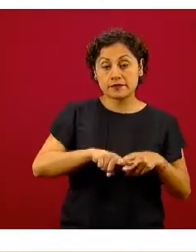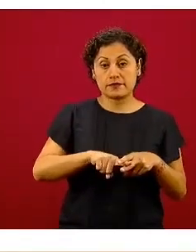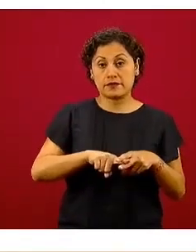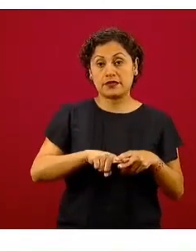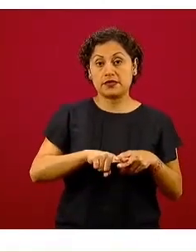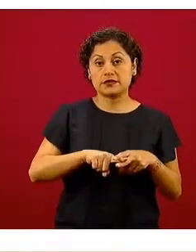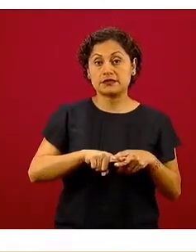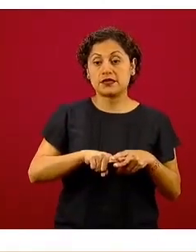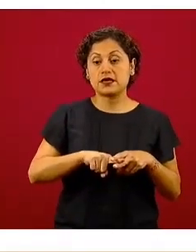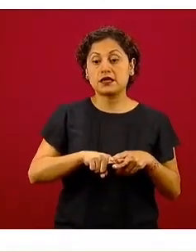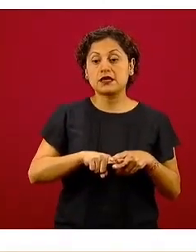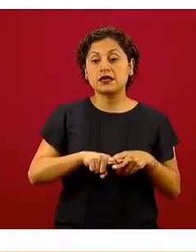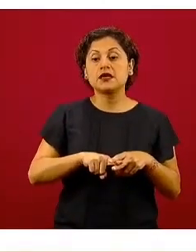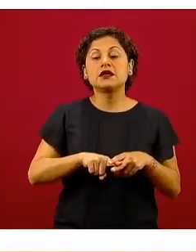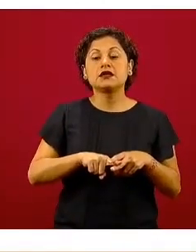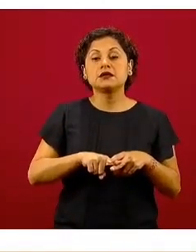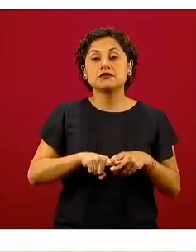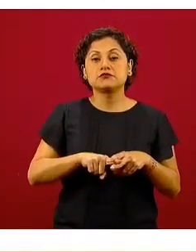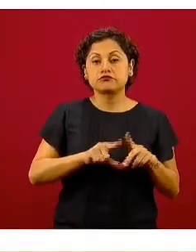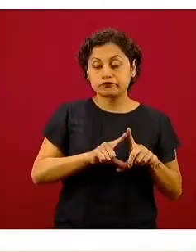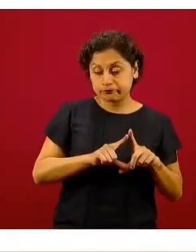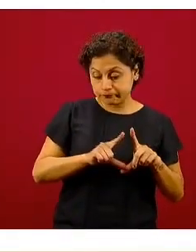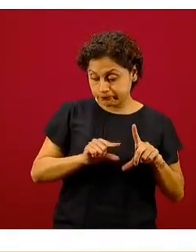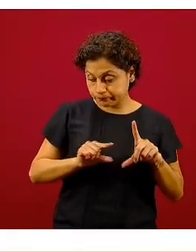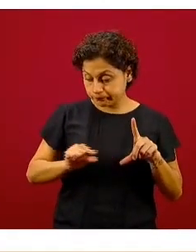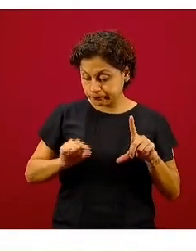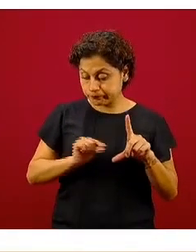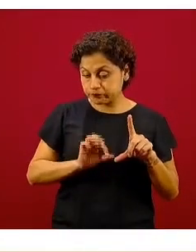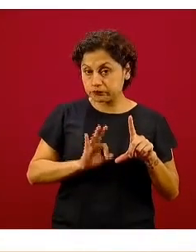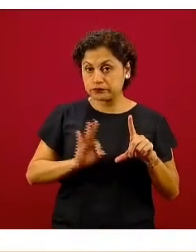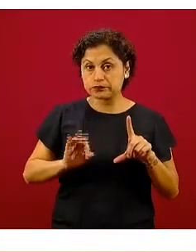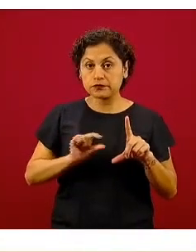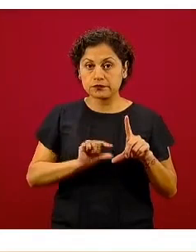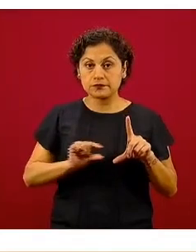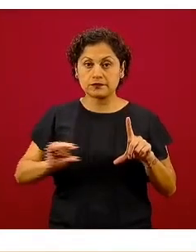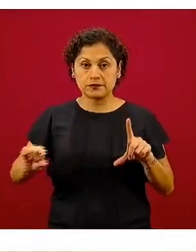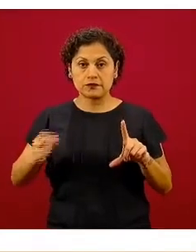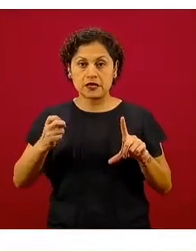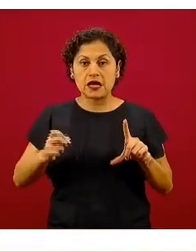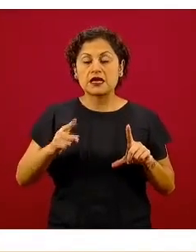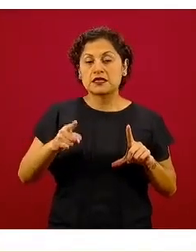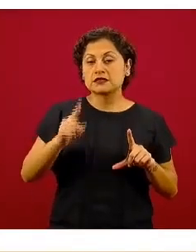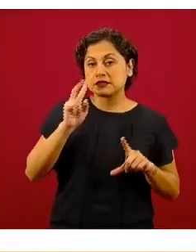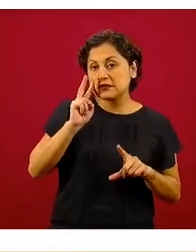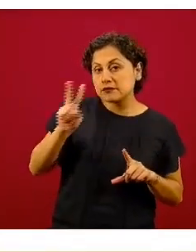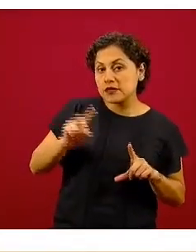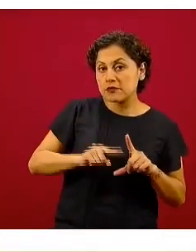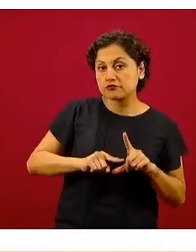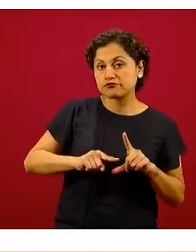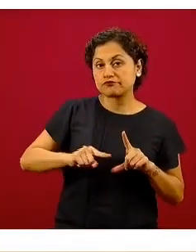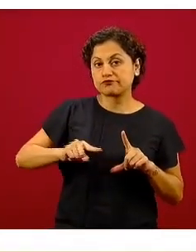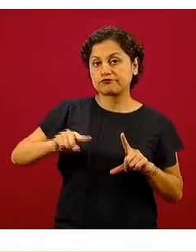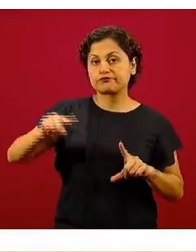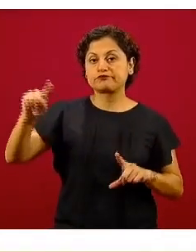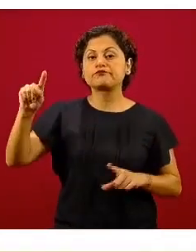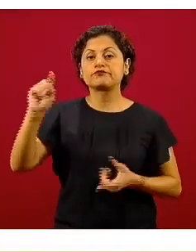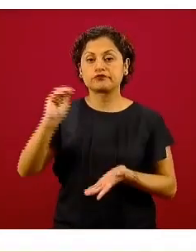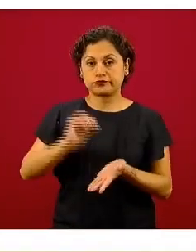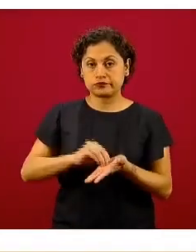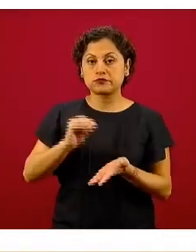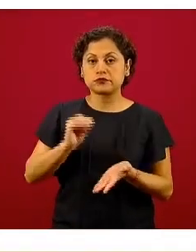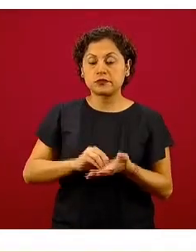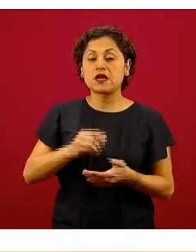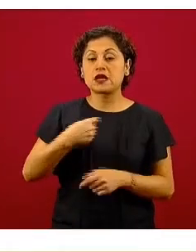color, podemos ver que esa tendencia todavía continúa hacia arriba. Sobre todo, siempre lo hemos dicho,